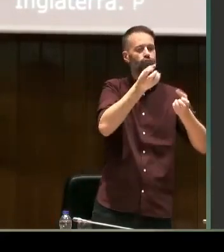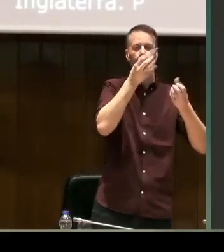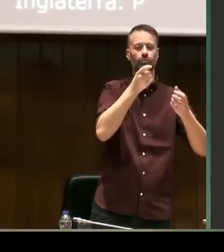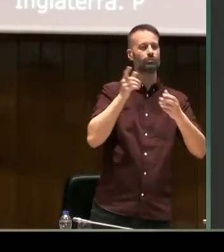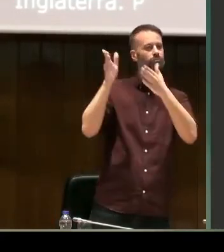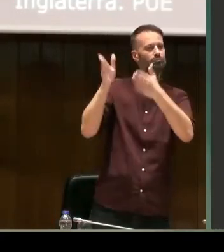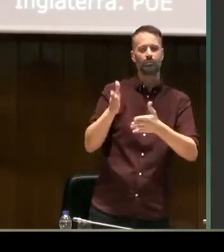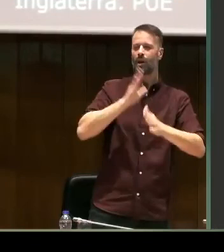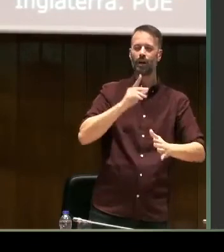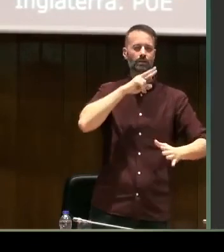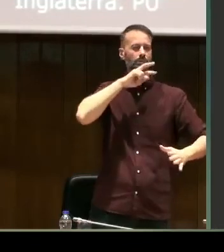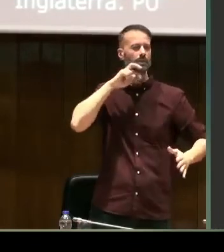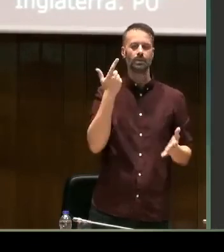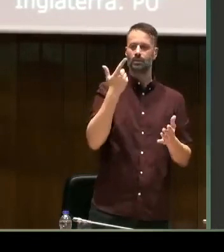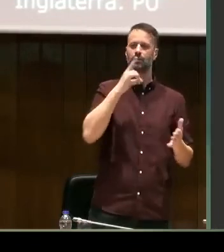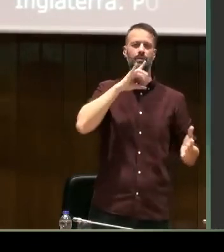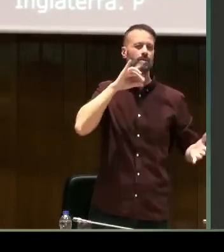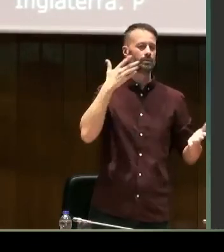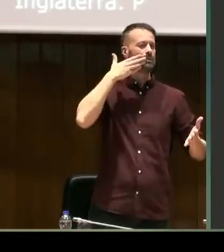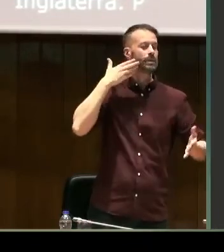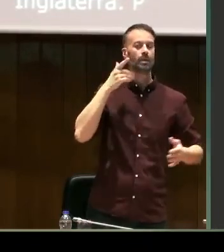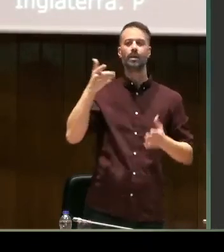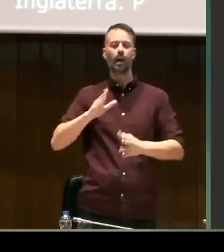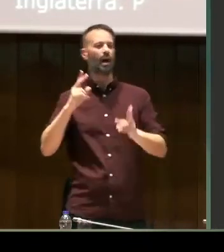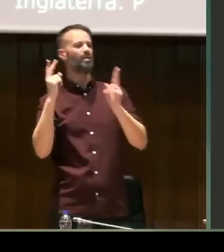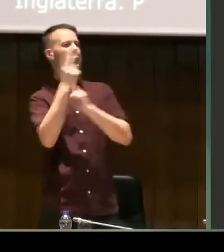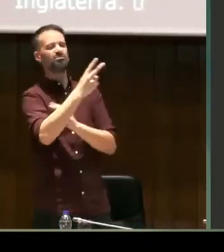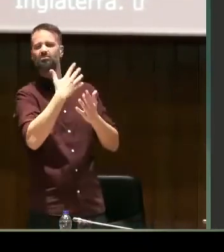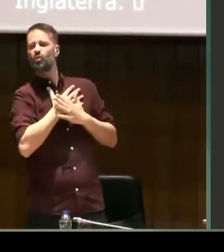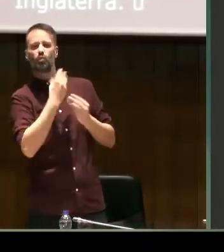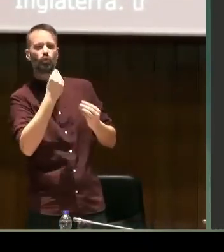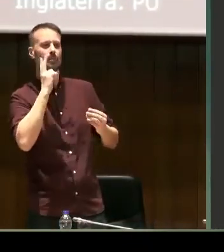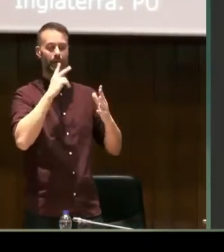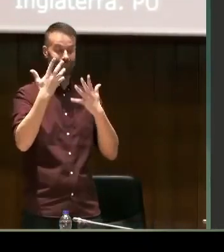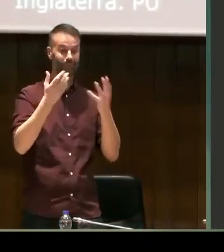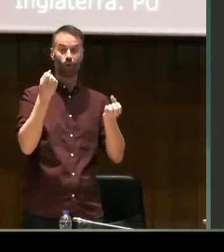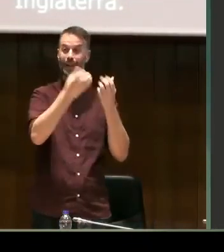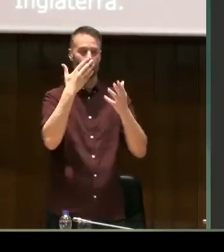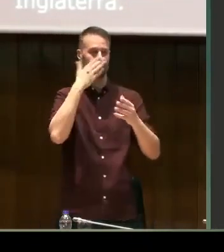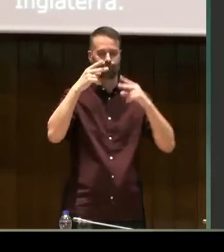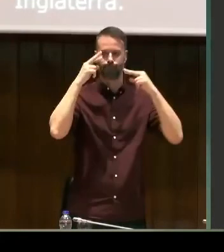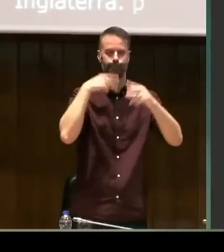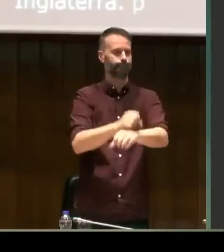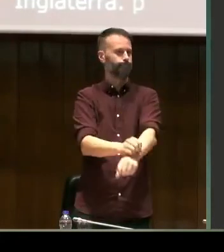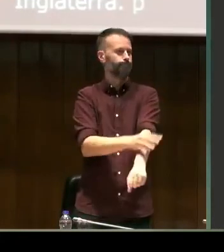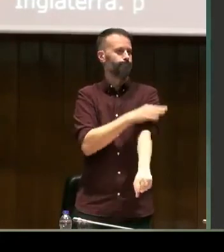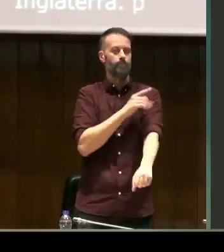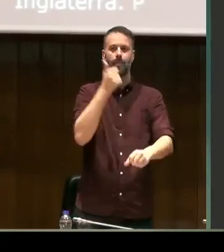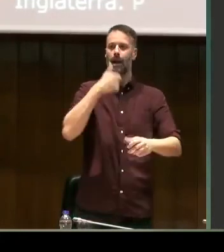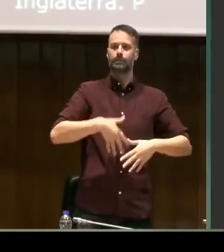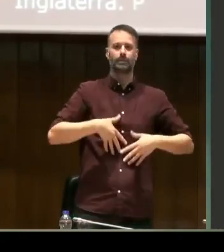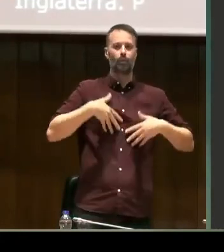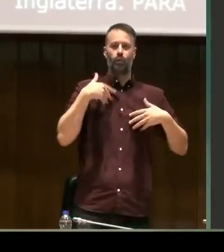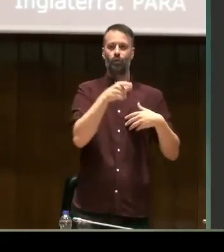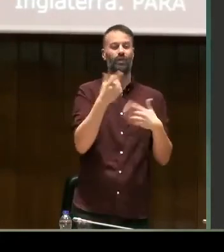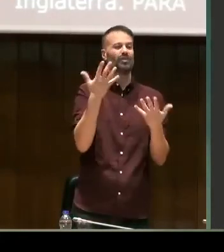comentarios, valga la redundancia, que son muy emotivos. Comentarios de una madre que expresa el orgullo acerca de tener un